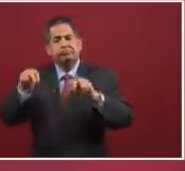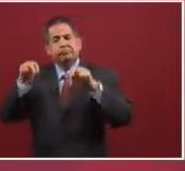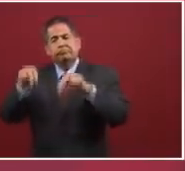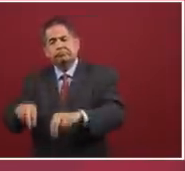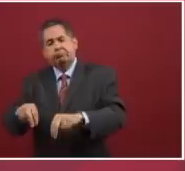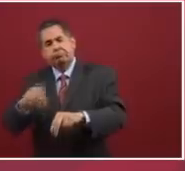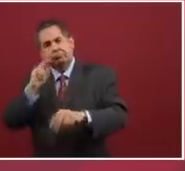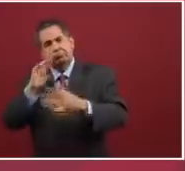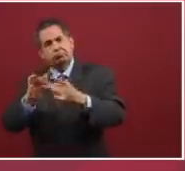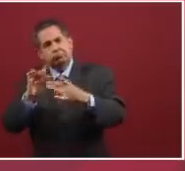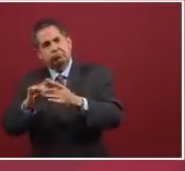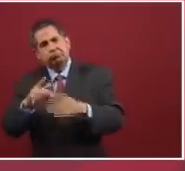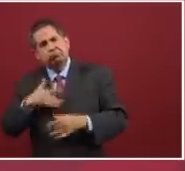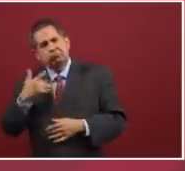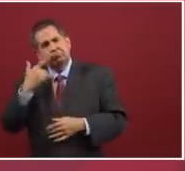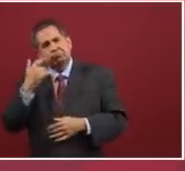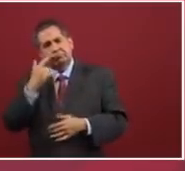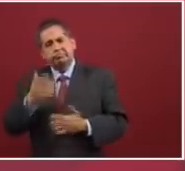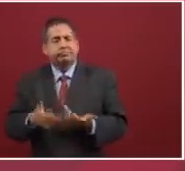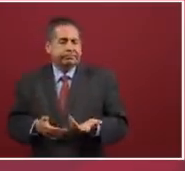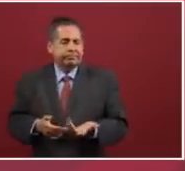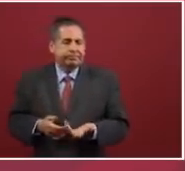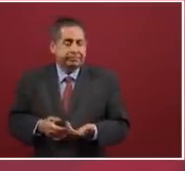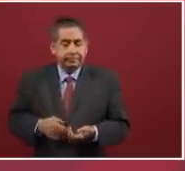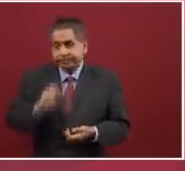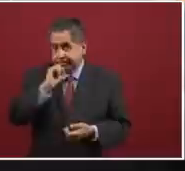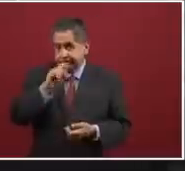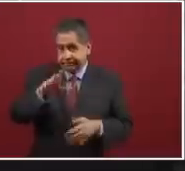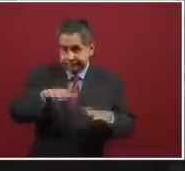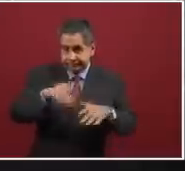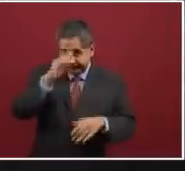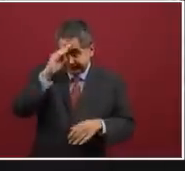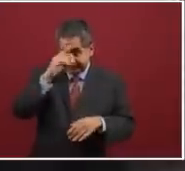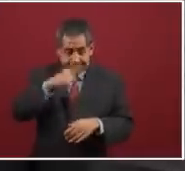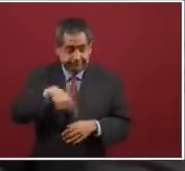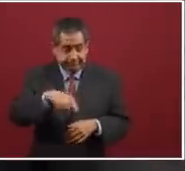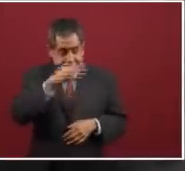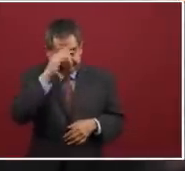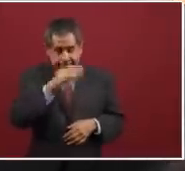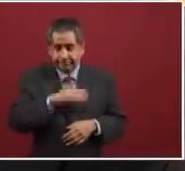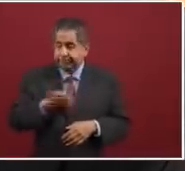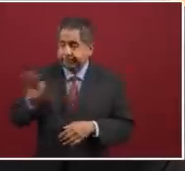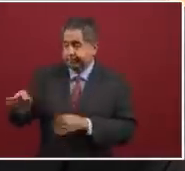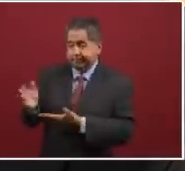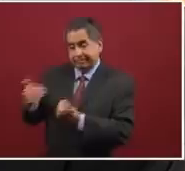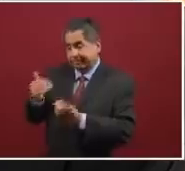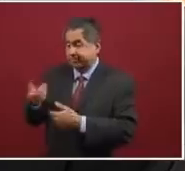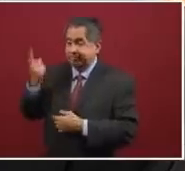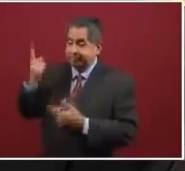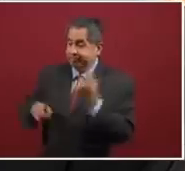una deformación. El pensar que a la gente se le acarrea,